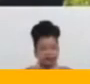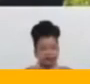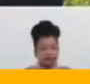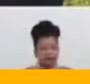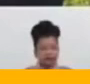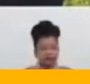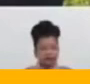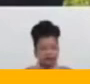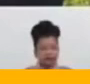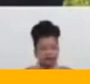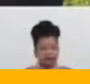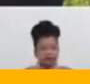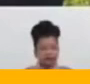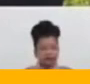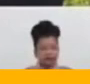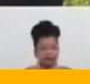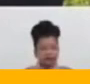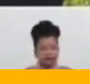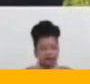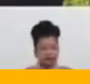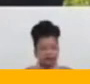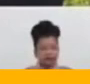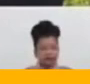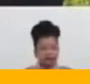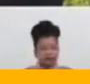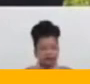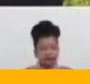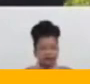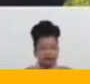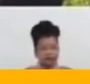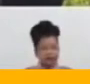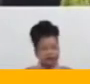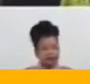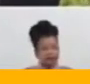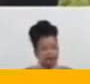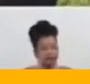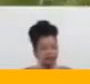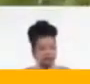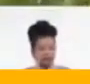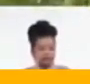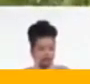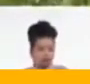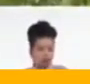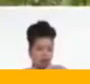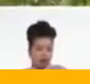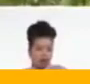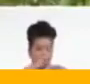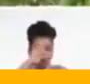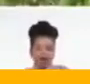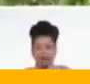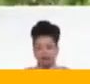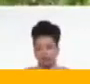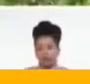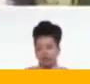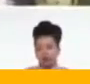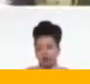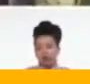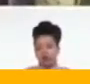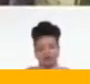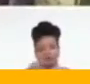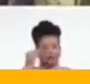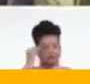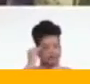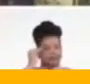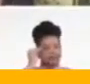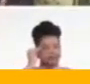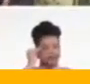son muy descargados, muy estafadores. ...las transformaciones y llevar a su nación experiencias